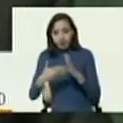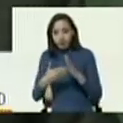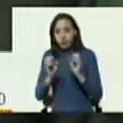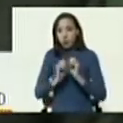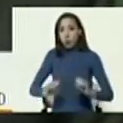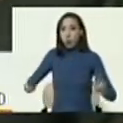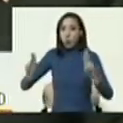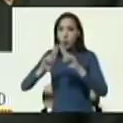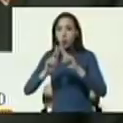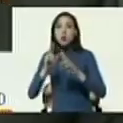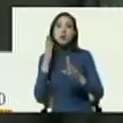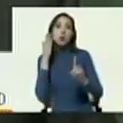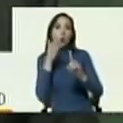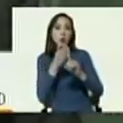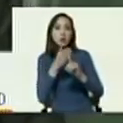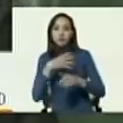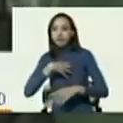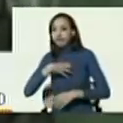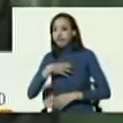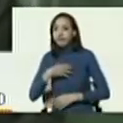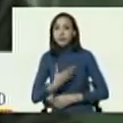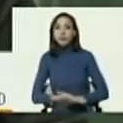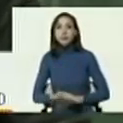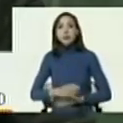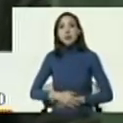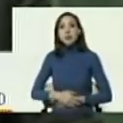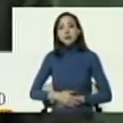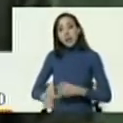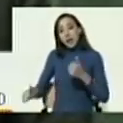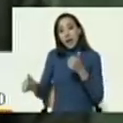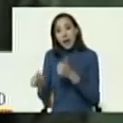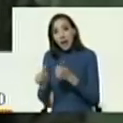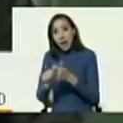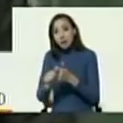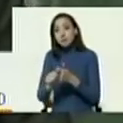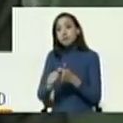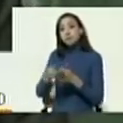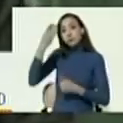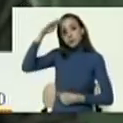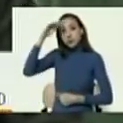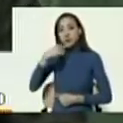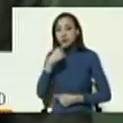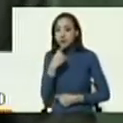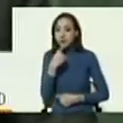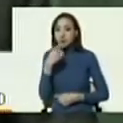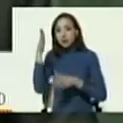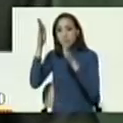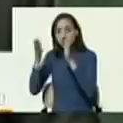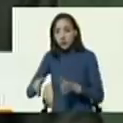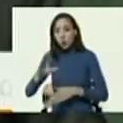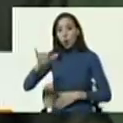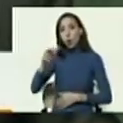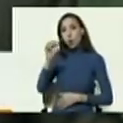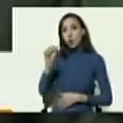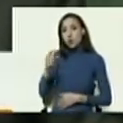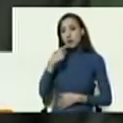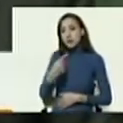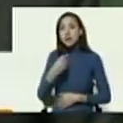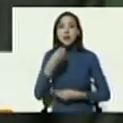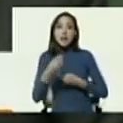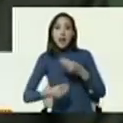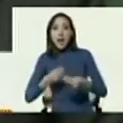nobles objetivos. Como decía el apóstol cubano José Martí, hacer es la mejor manera de decir. Hay que pasar a la